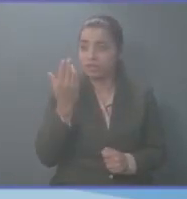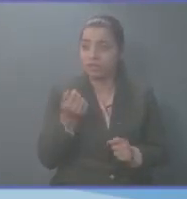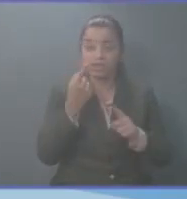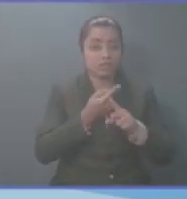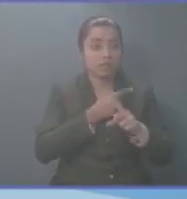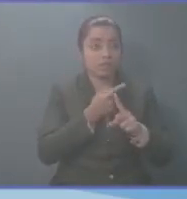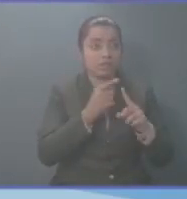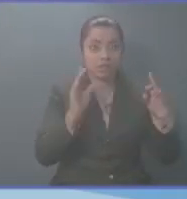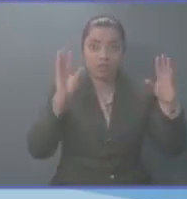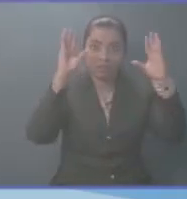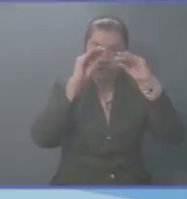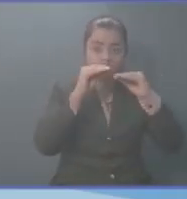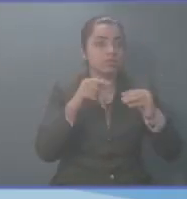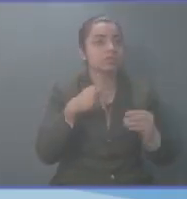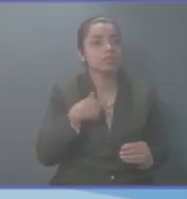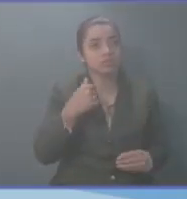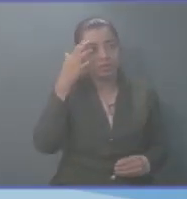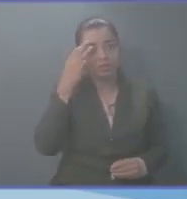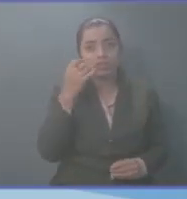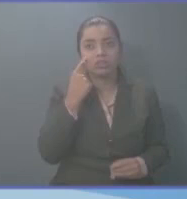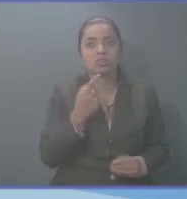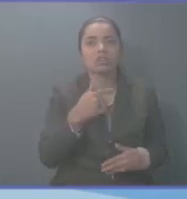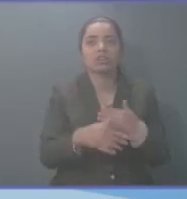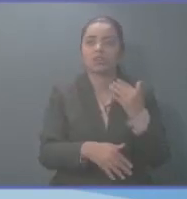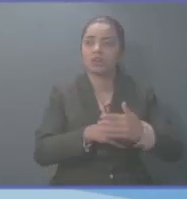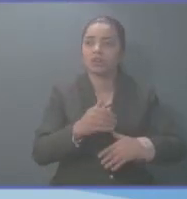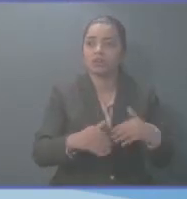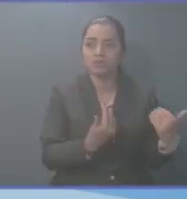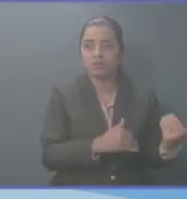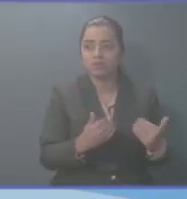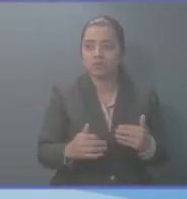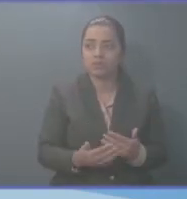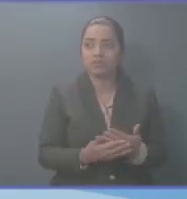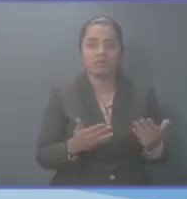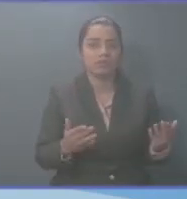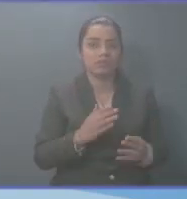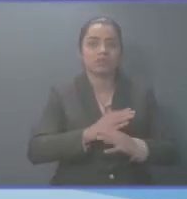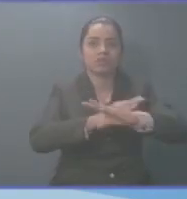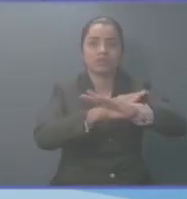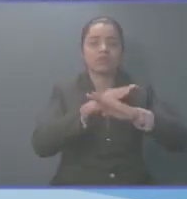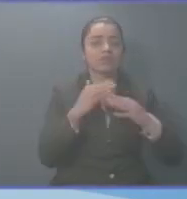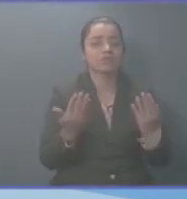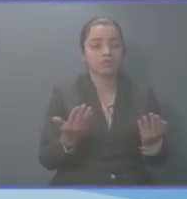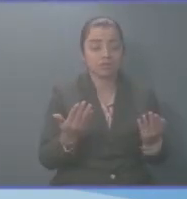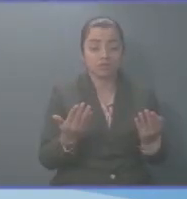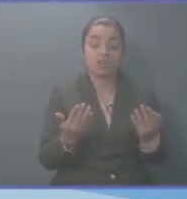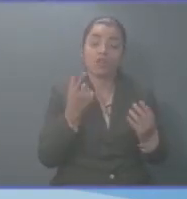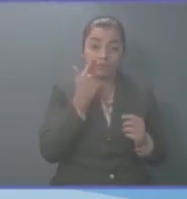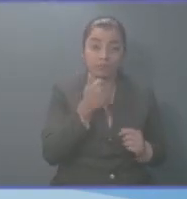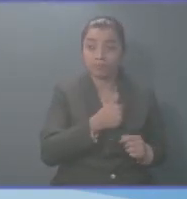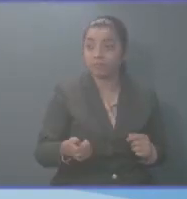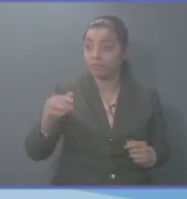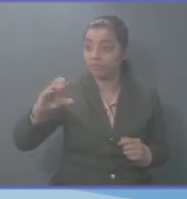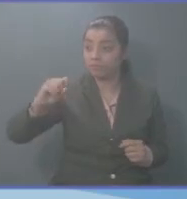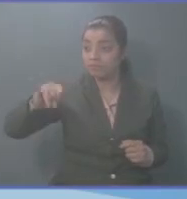en horas de la noche, y yo creo que todo este tipo de escenarios se pudo haber evitado si la sala hubiera